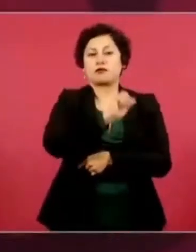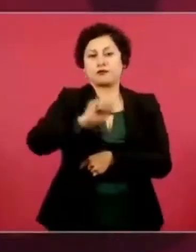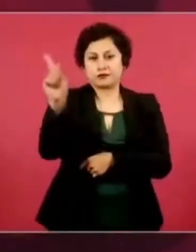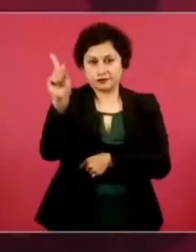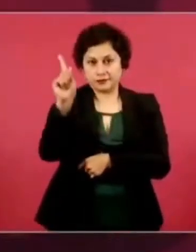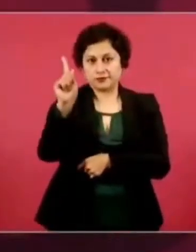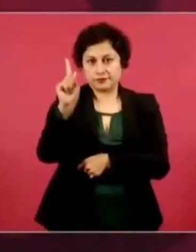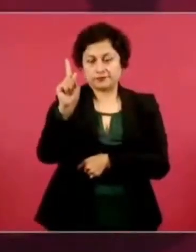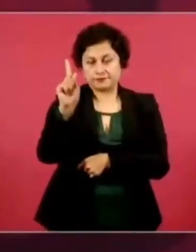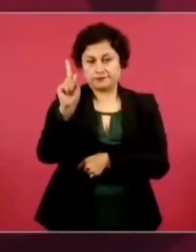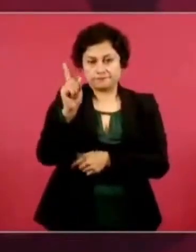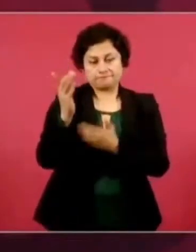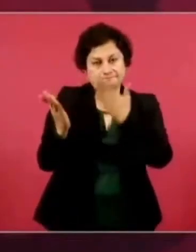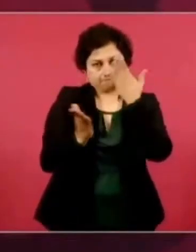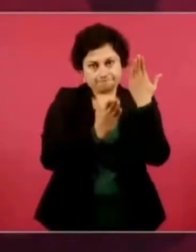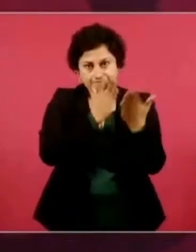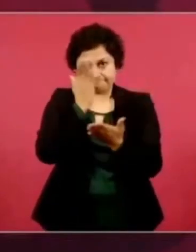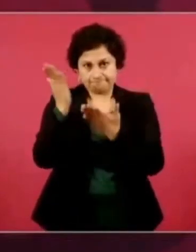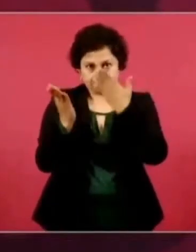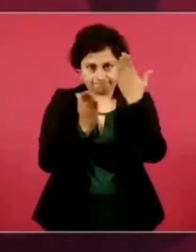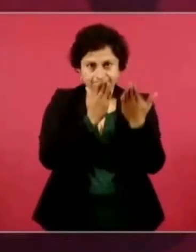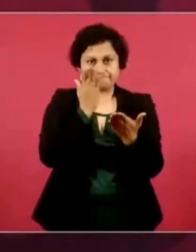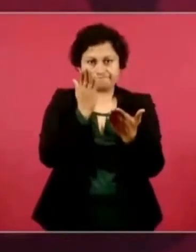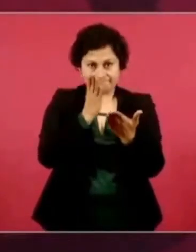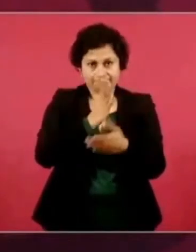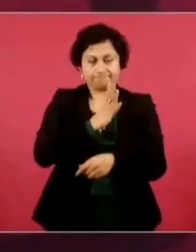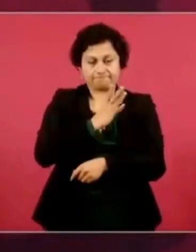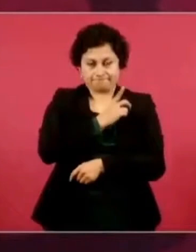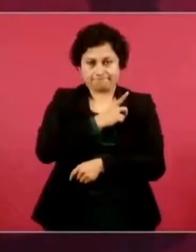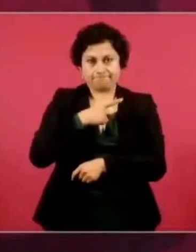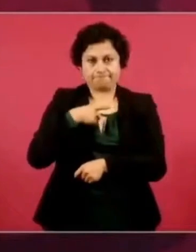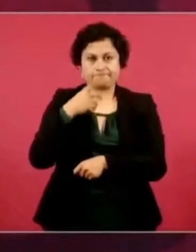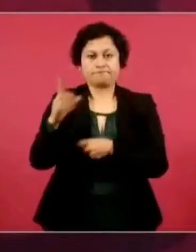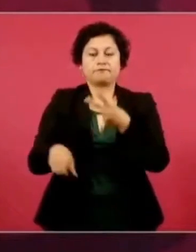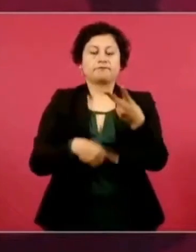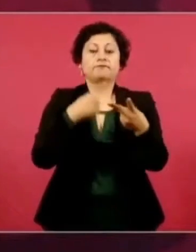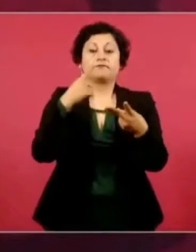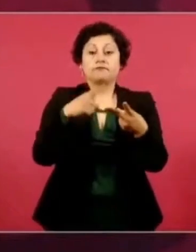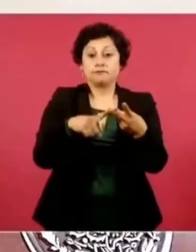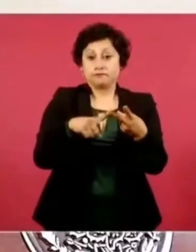Tener una formación. Luego,